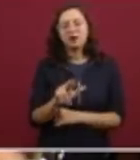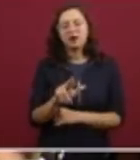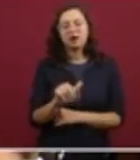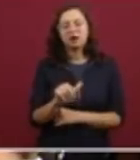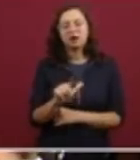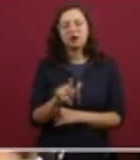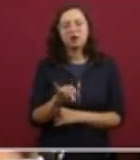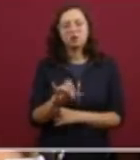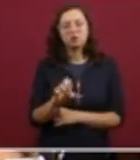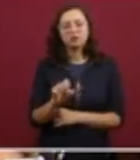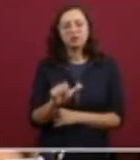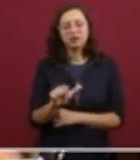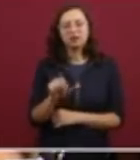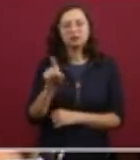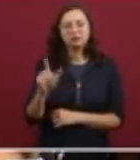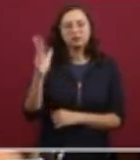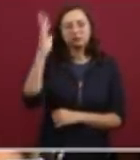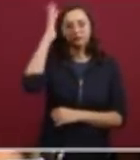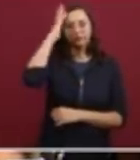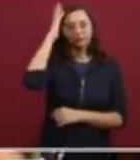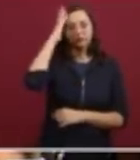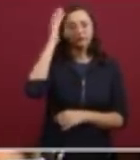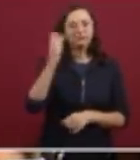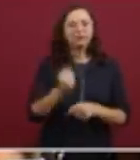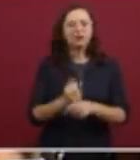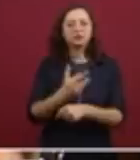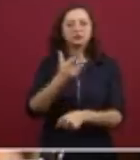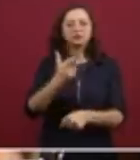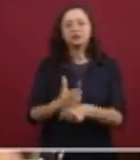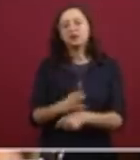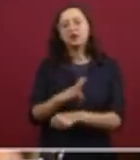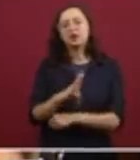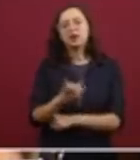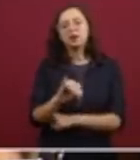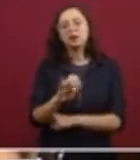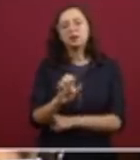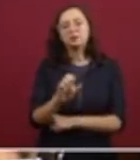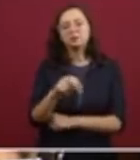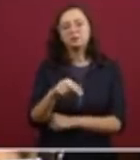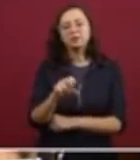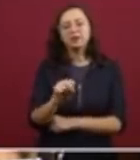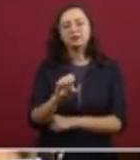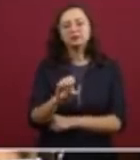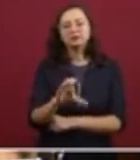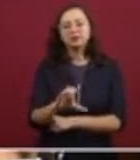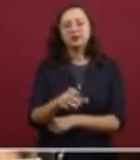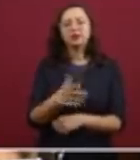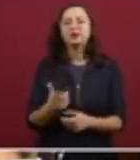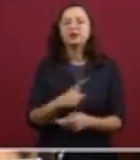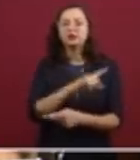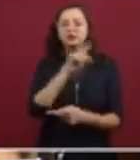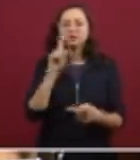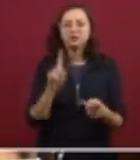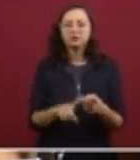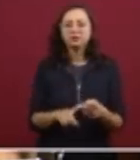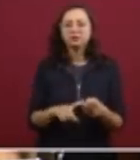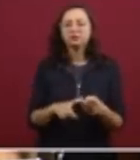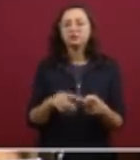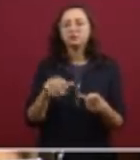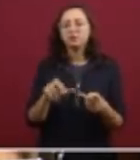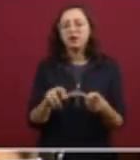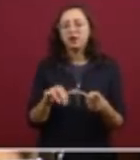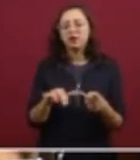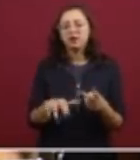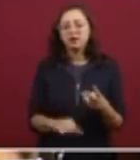va a explicar una parte. Luego, Ariana Montiel, Esteban Moctezuma y